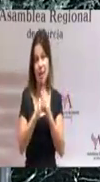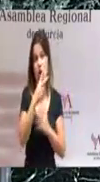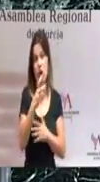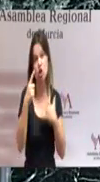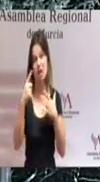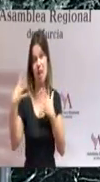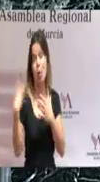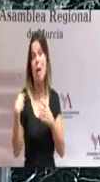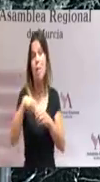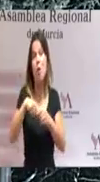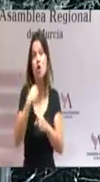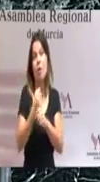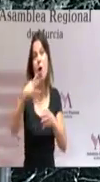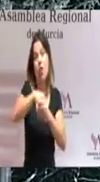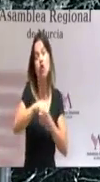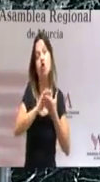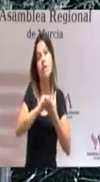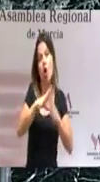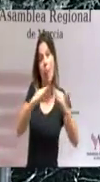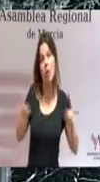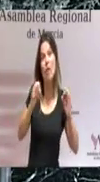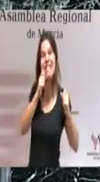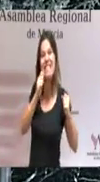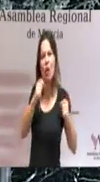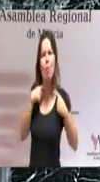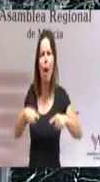7.265 puestos de trabajo en el Servicio Andaluz de Salud.